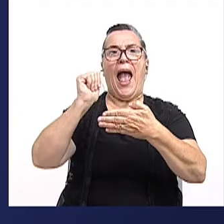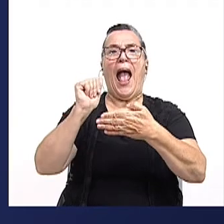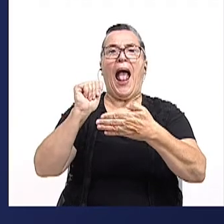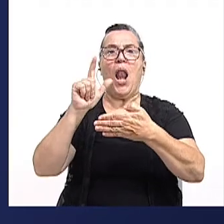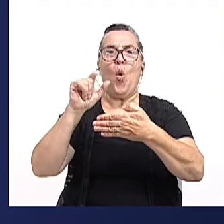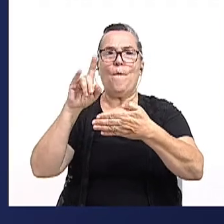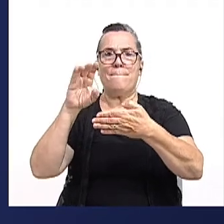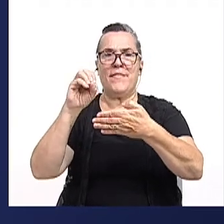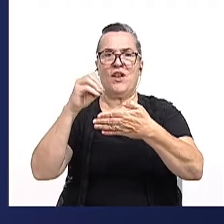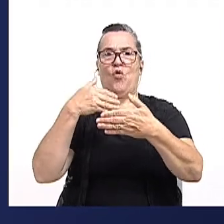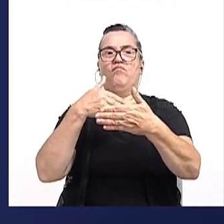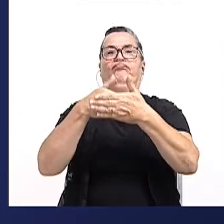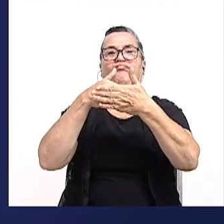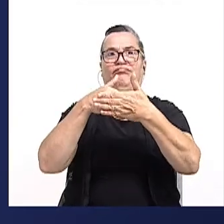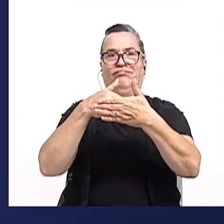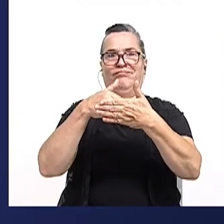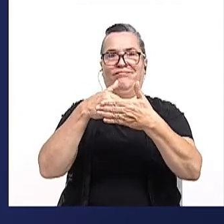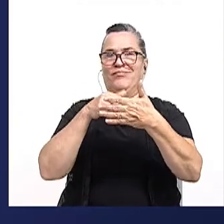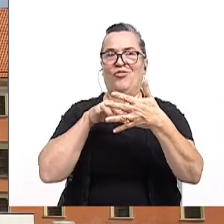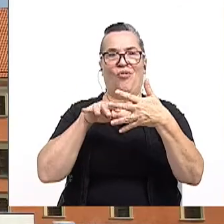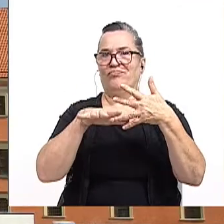el experimento de laboratorio.